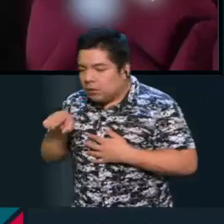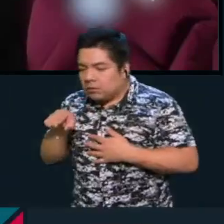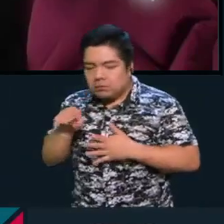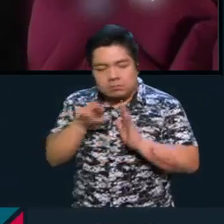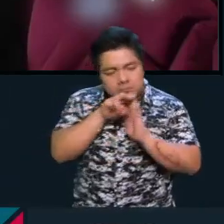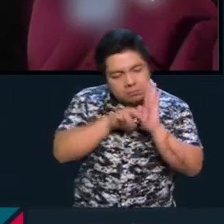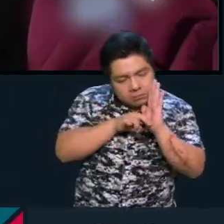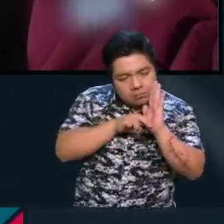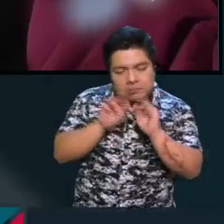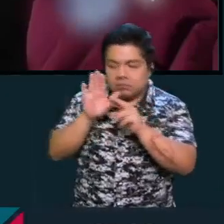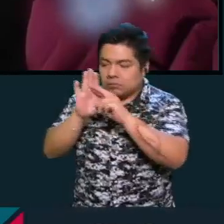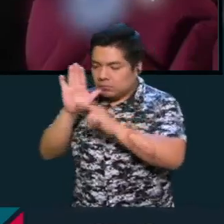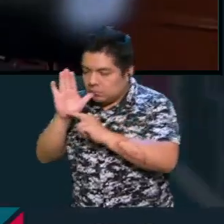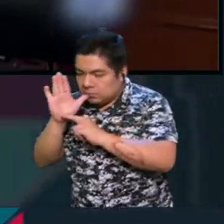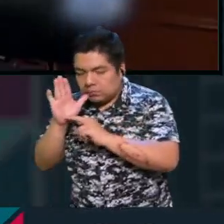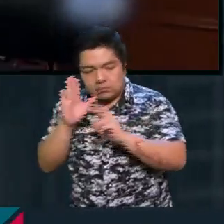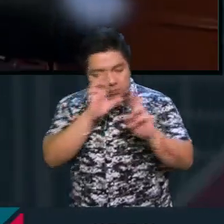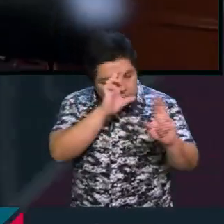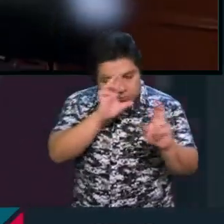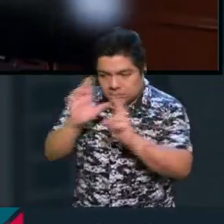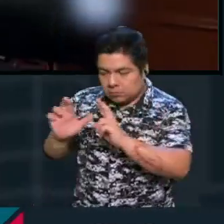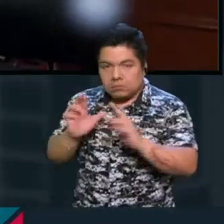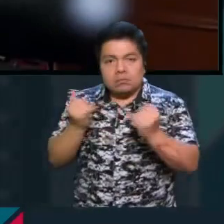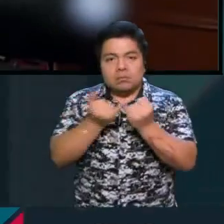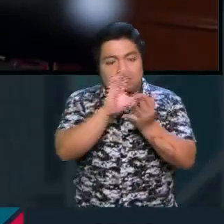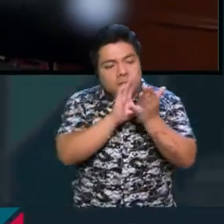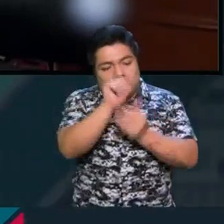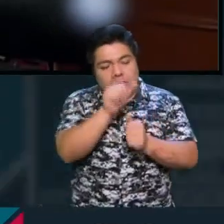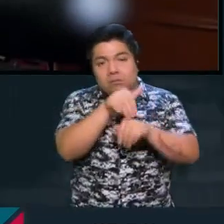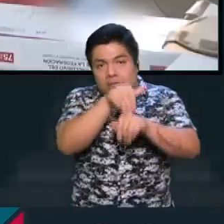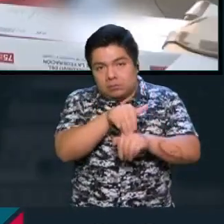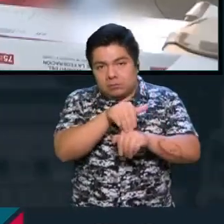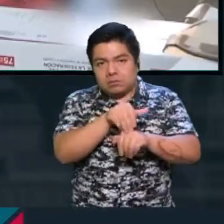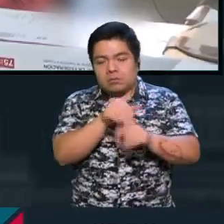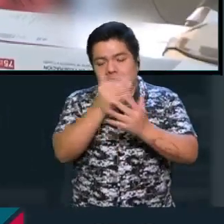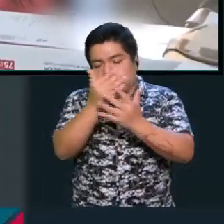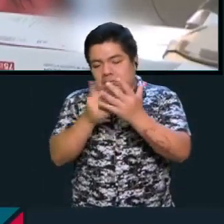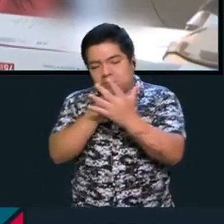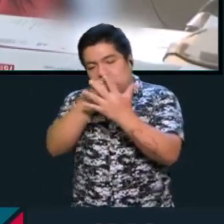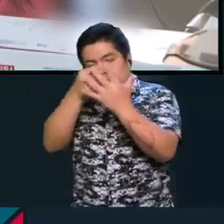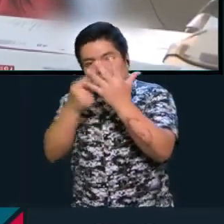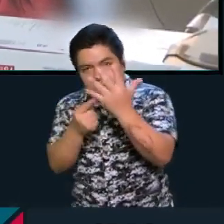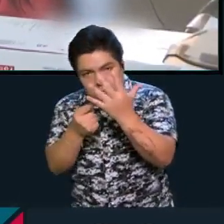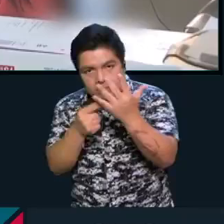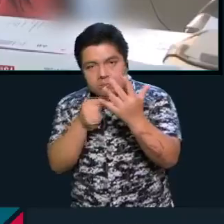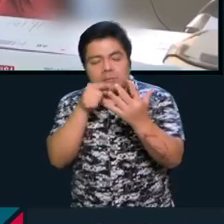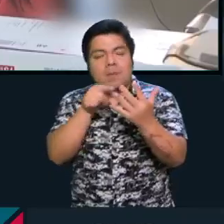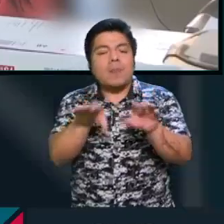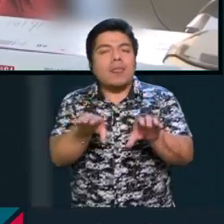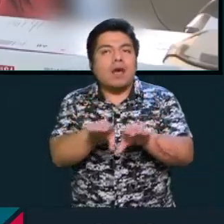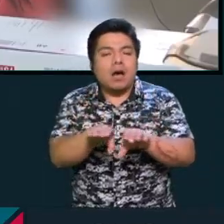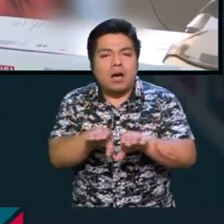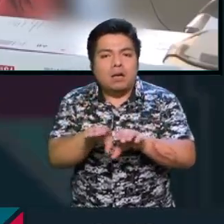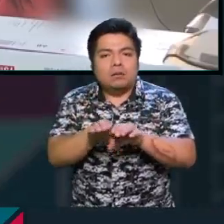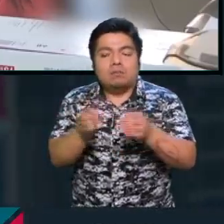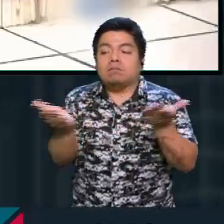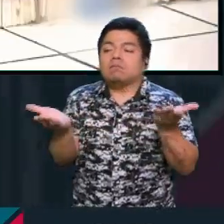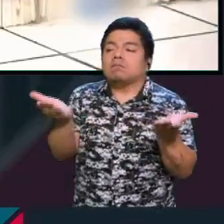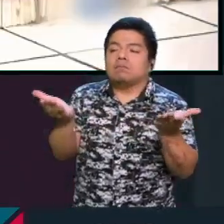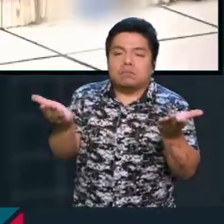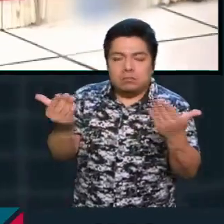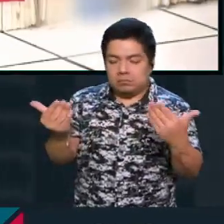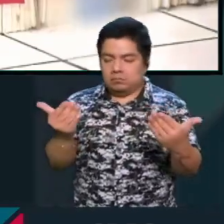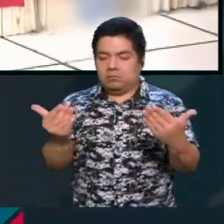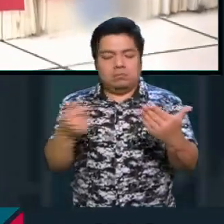si garantizan estos principios que están establecidos en la Constitución. Ninguno de estos mecanismos está diseñado para contrastar